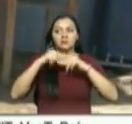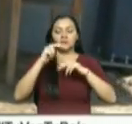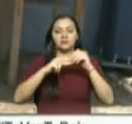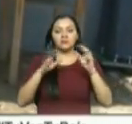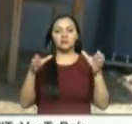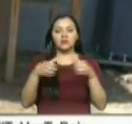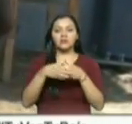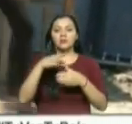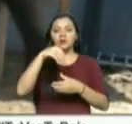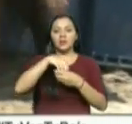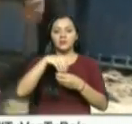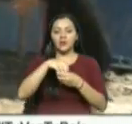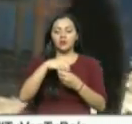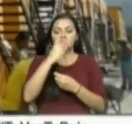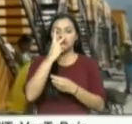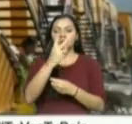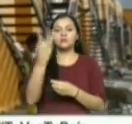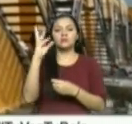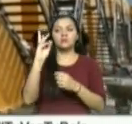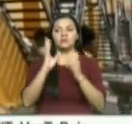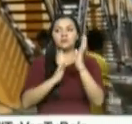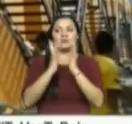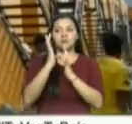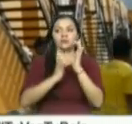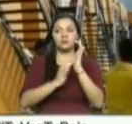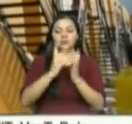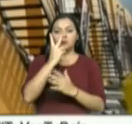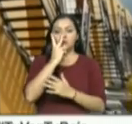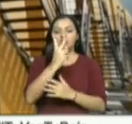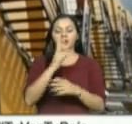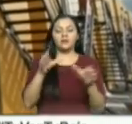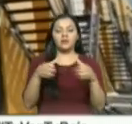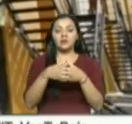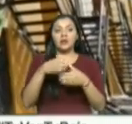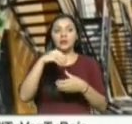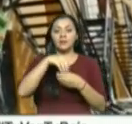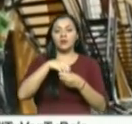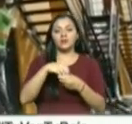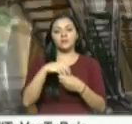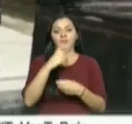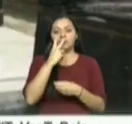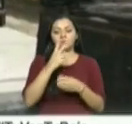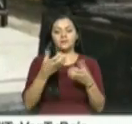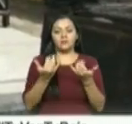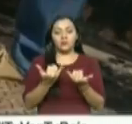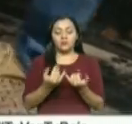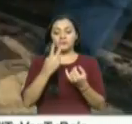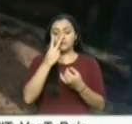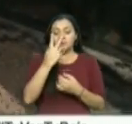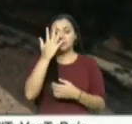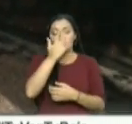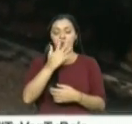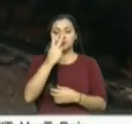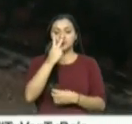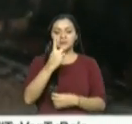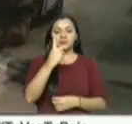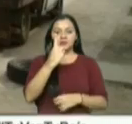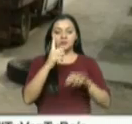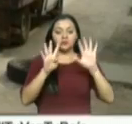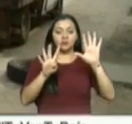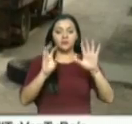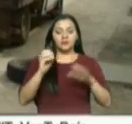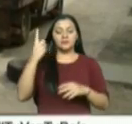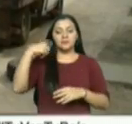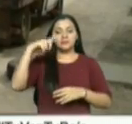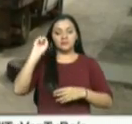por el terremoto del 16 de abril. En este sentido, la entidad invirtió 50 millones en Esmeraldas y 190 millones